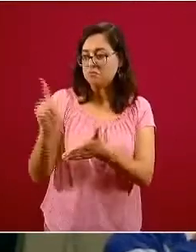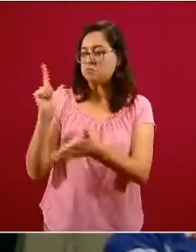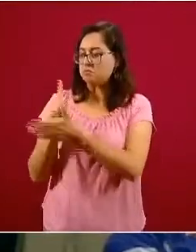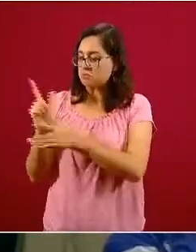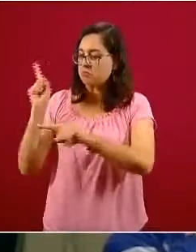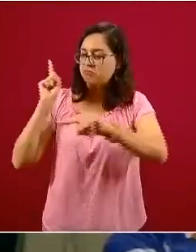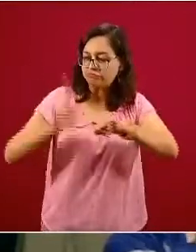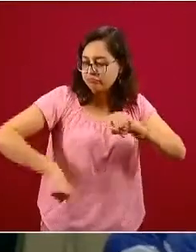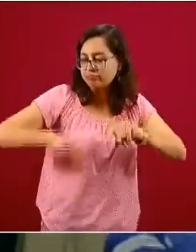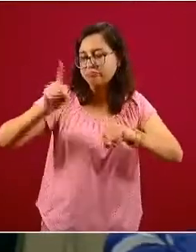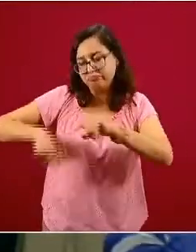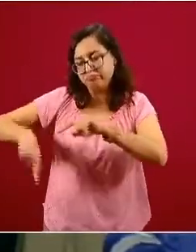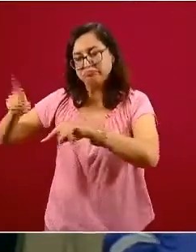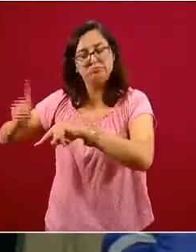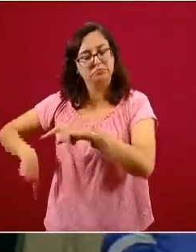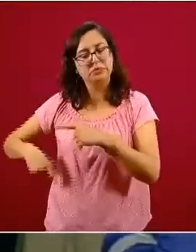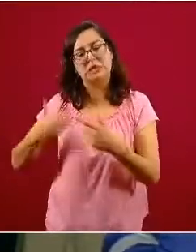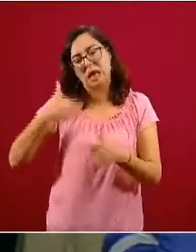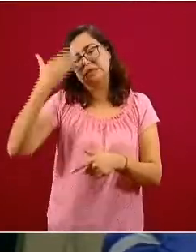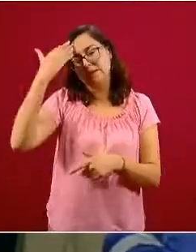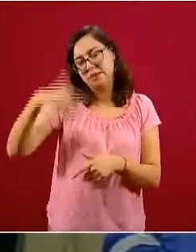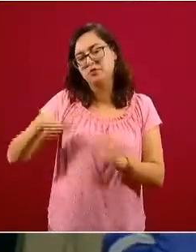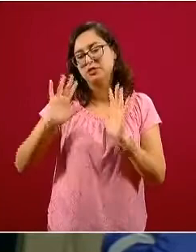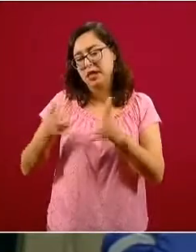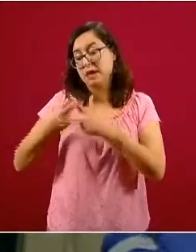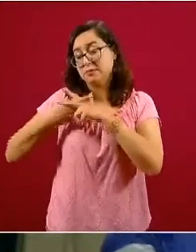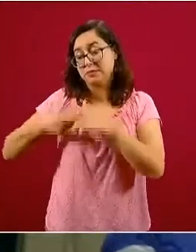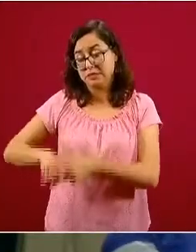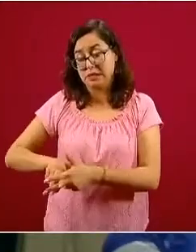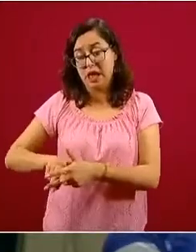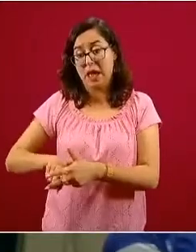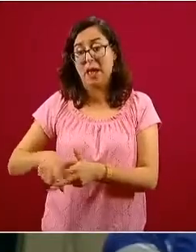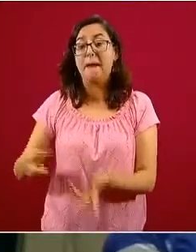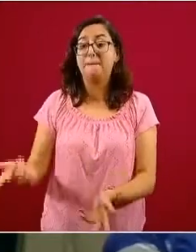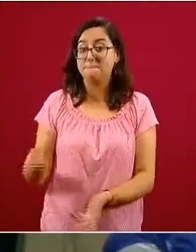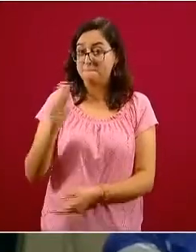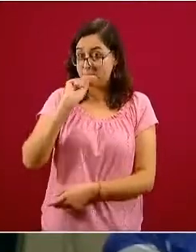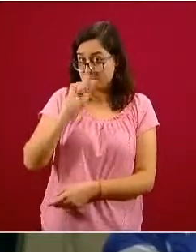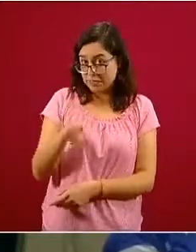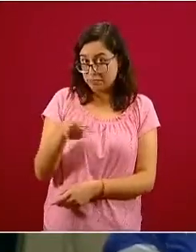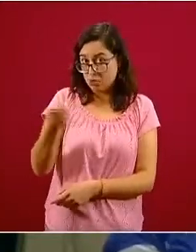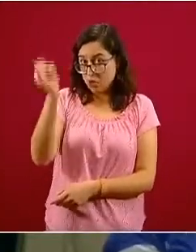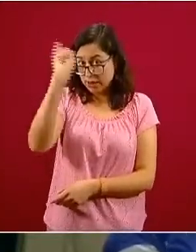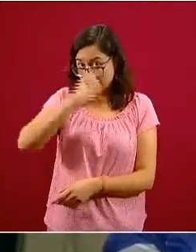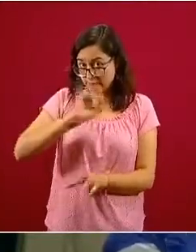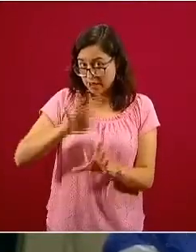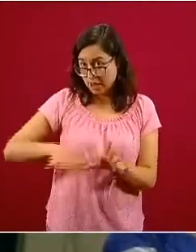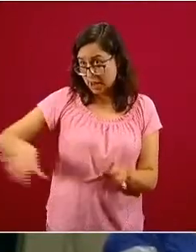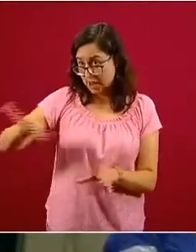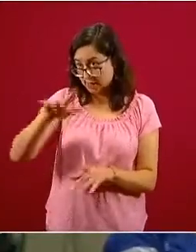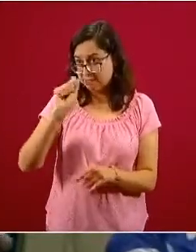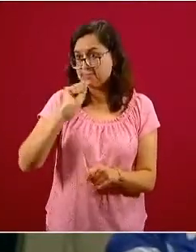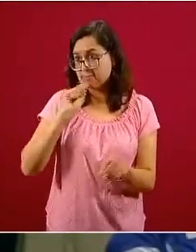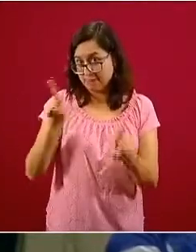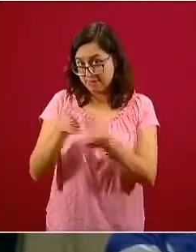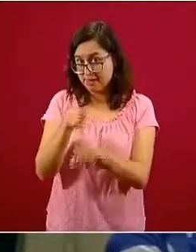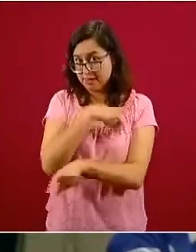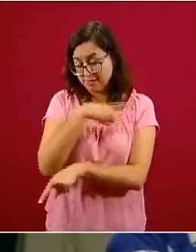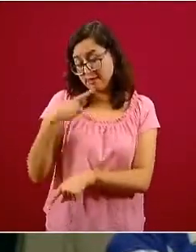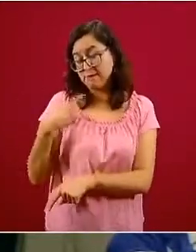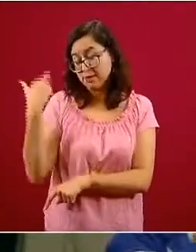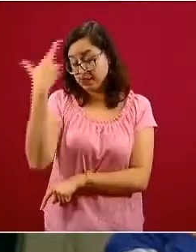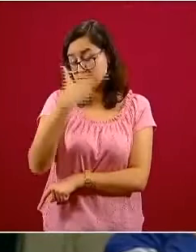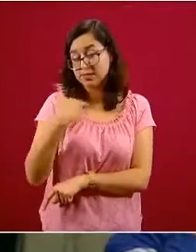este proceso de depuración constante, se tocará también la figura de los jefes jurisdiccionales. Entendemos